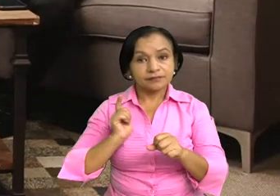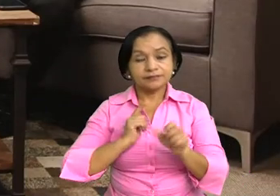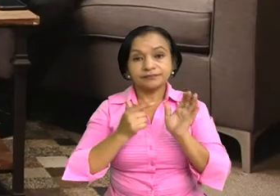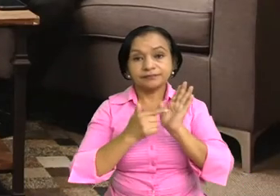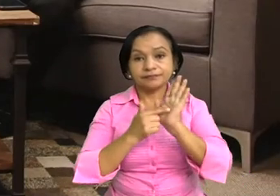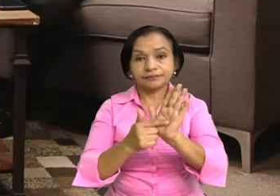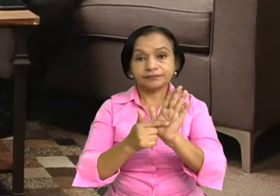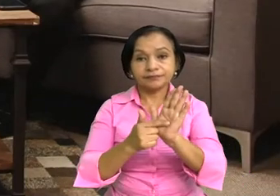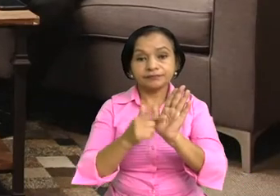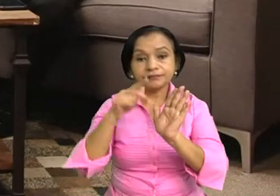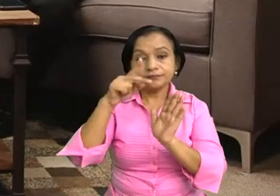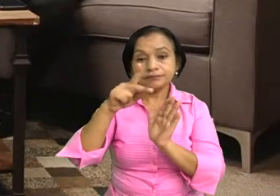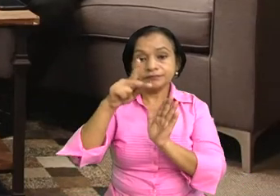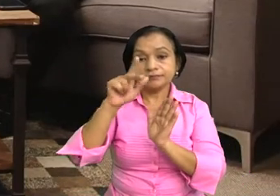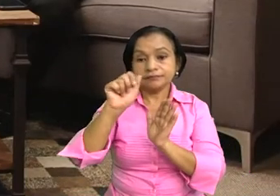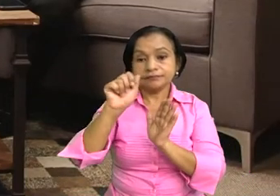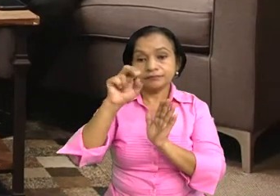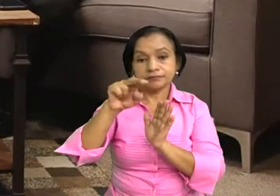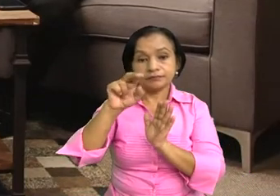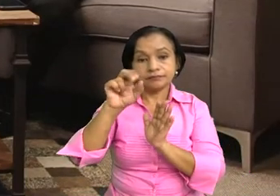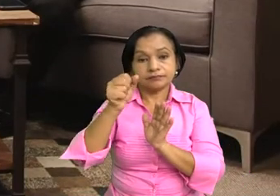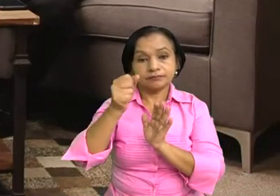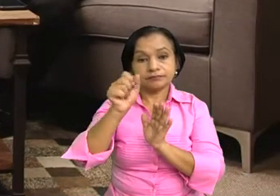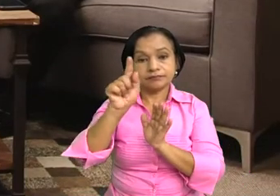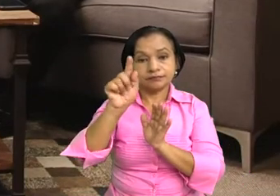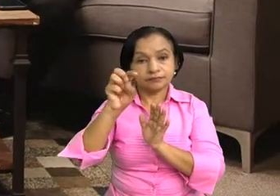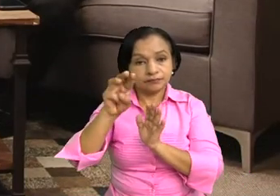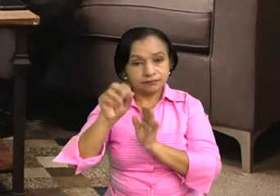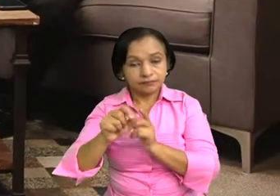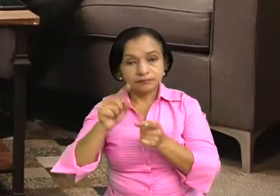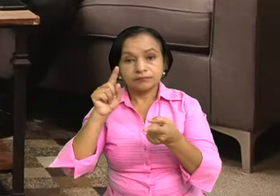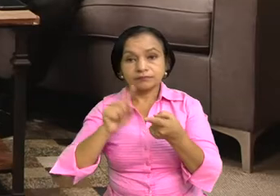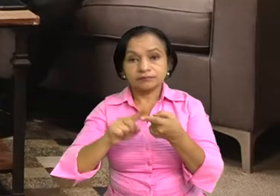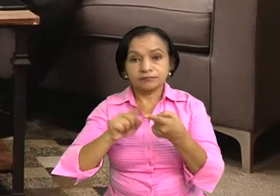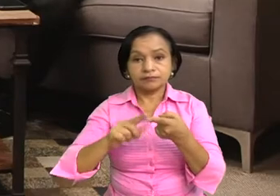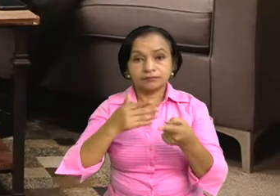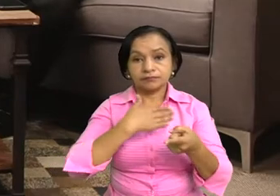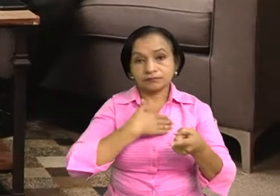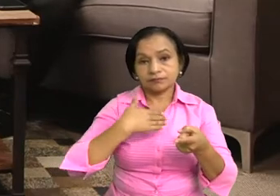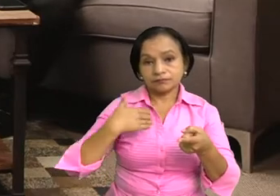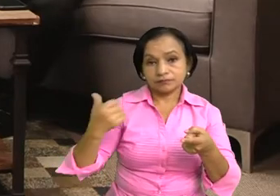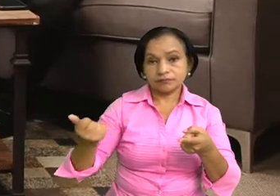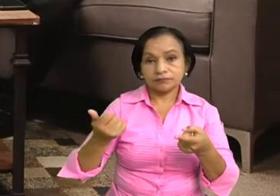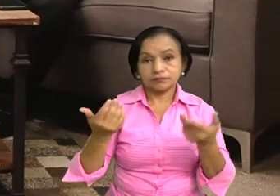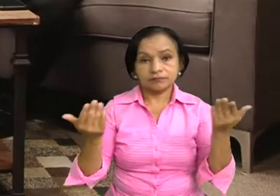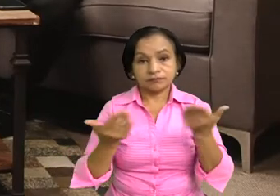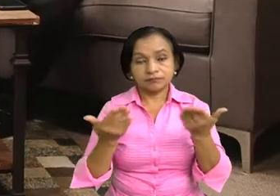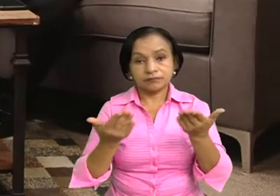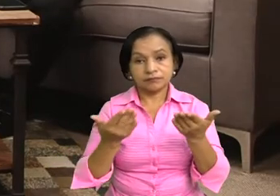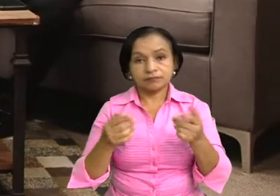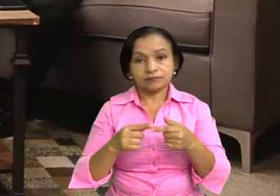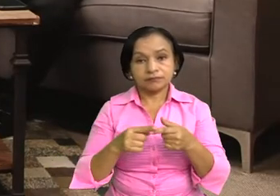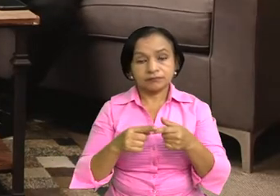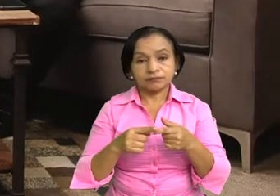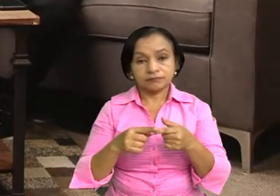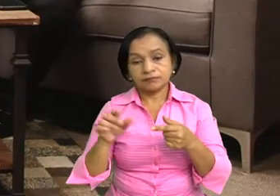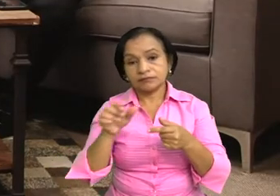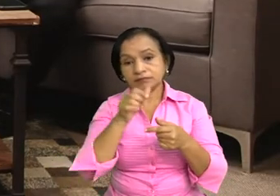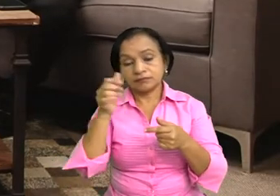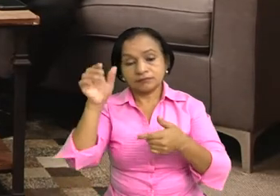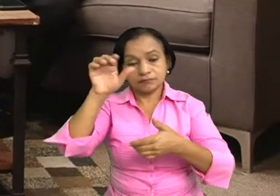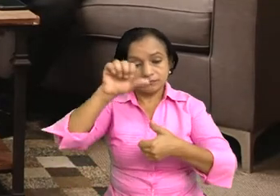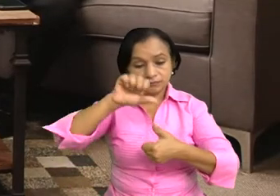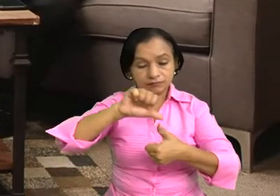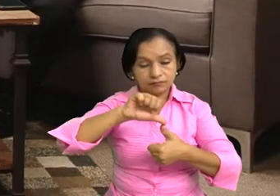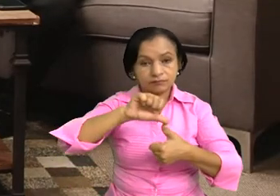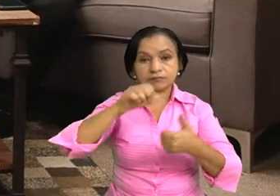a Hidropantasma con facilidad. Hemos mejorado los accesos a la planta hidroeléctrica Centroamérica, la